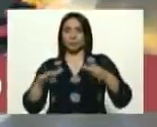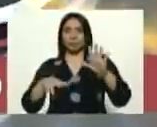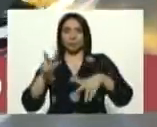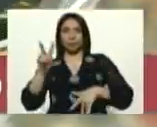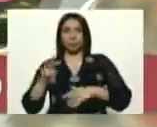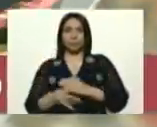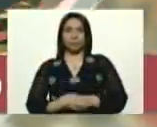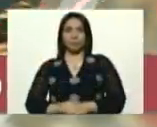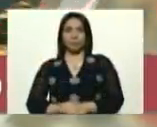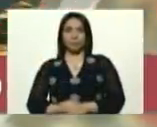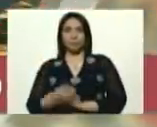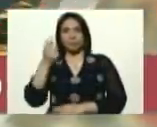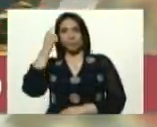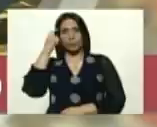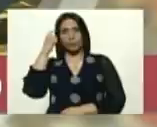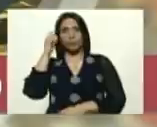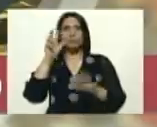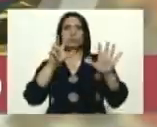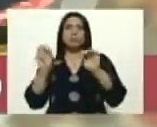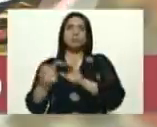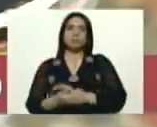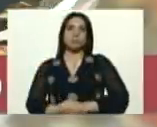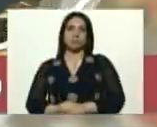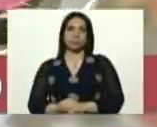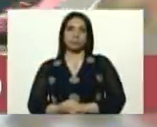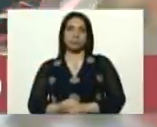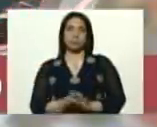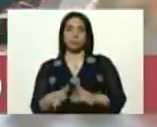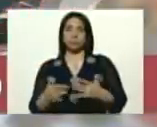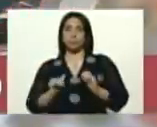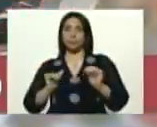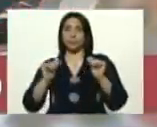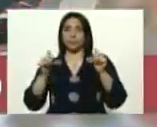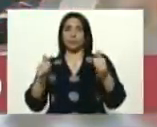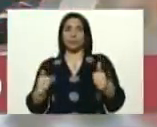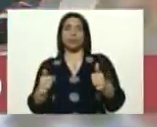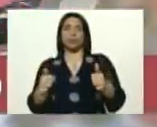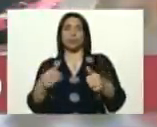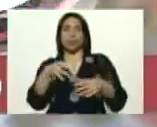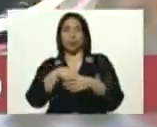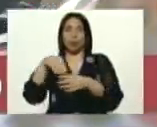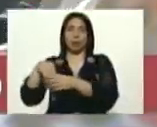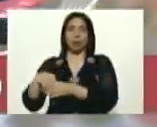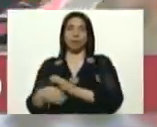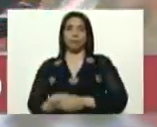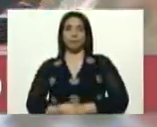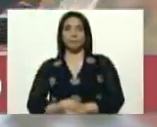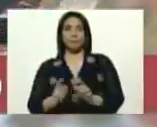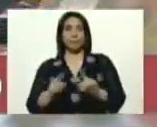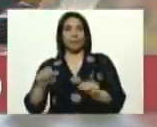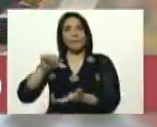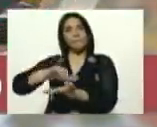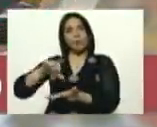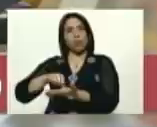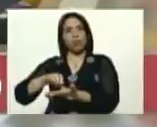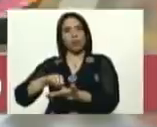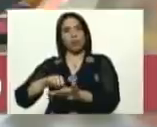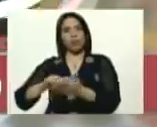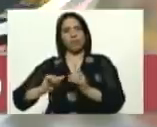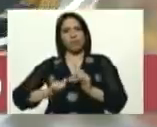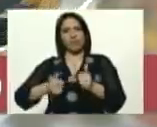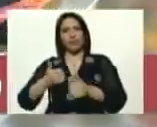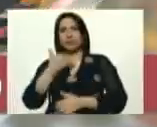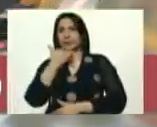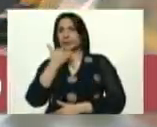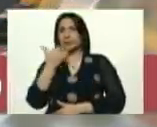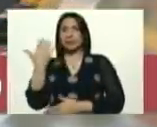12, en el día 80, desde que iniciamos la cuarentena. Pero este foco apareció exactamente hace